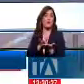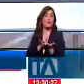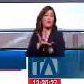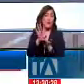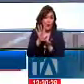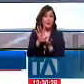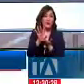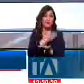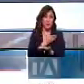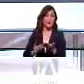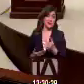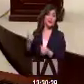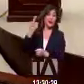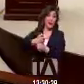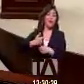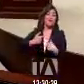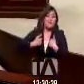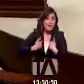de presidencia.